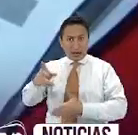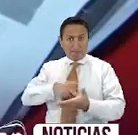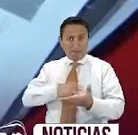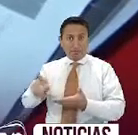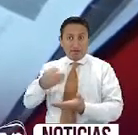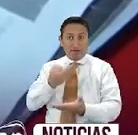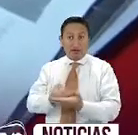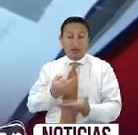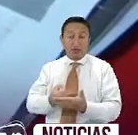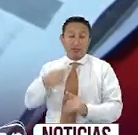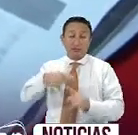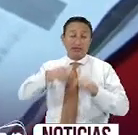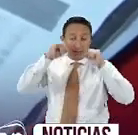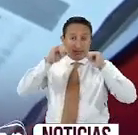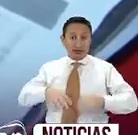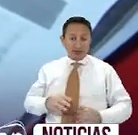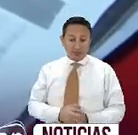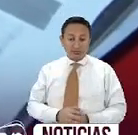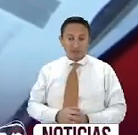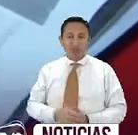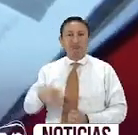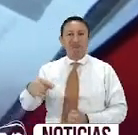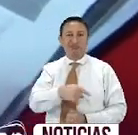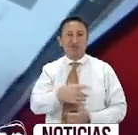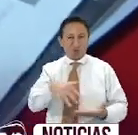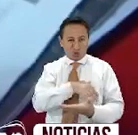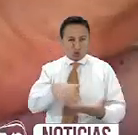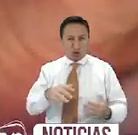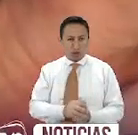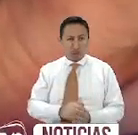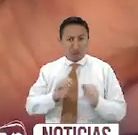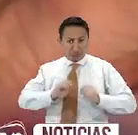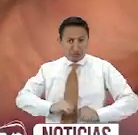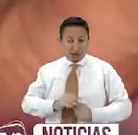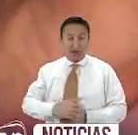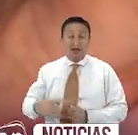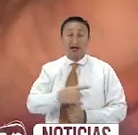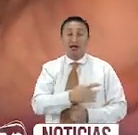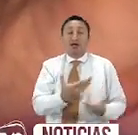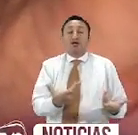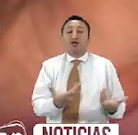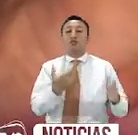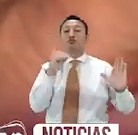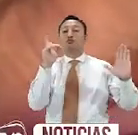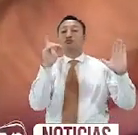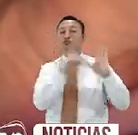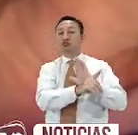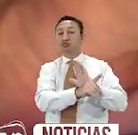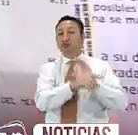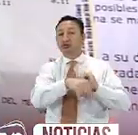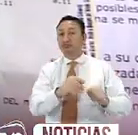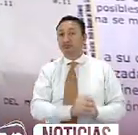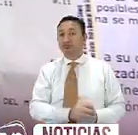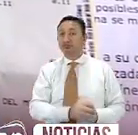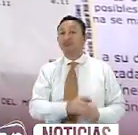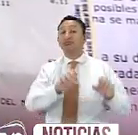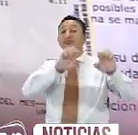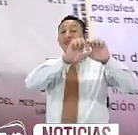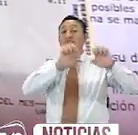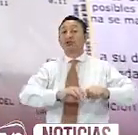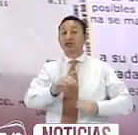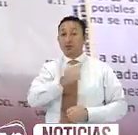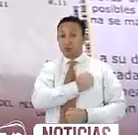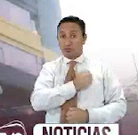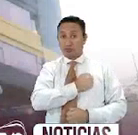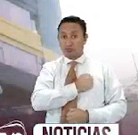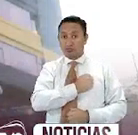facturas correspondientes a este mes y tengan inquietudes, podrán realizar los reclamos correspondientes a cada una de las empresas eléctricas del